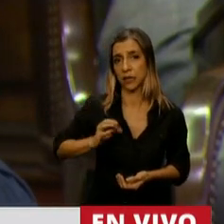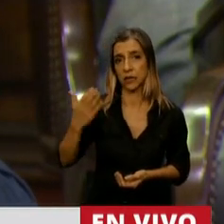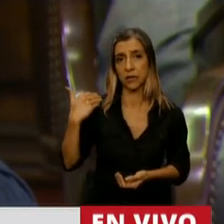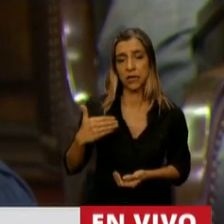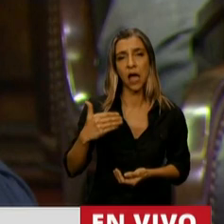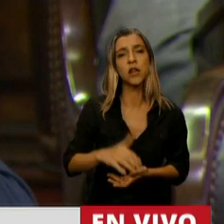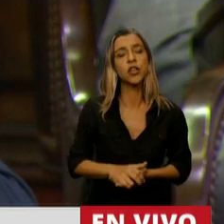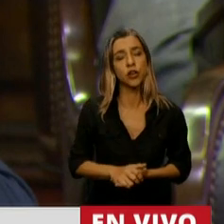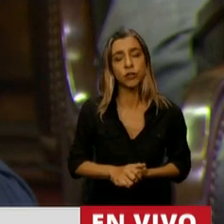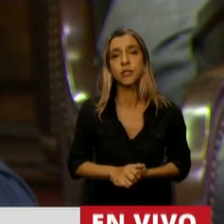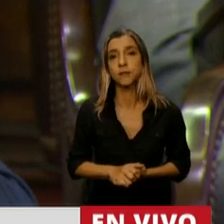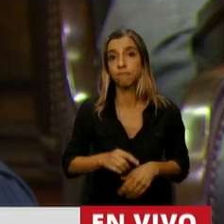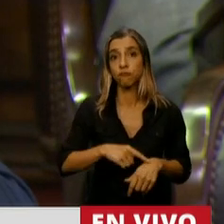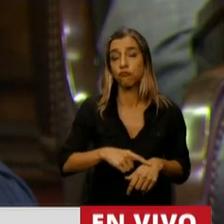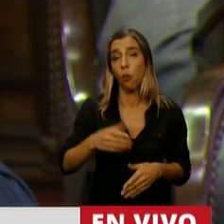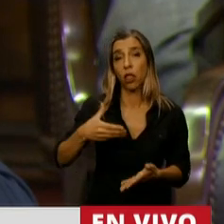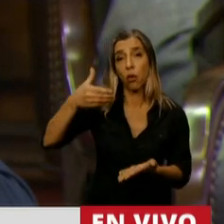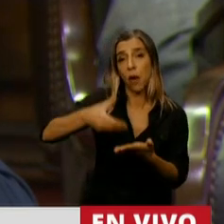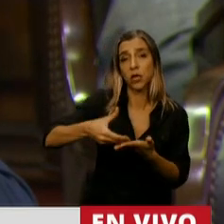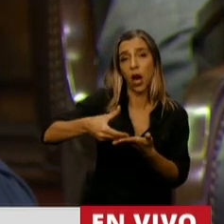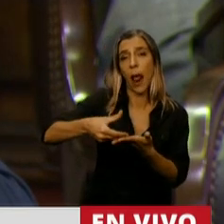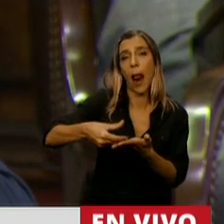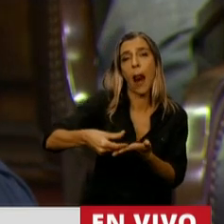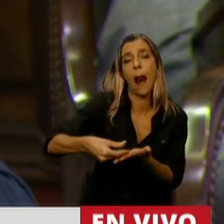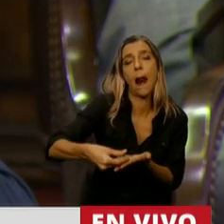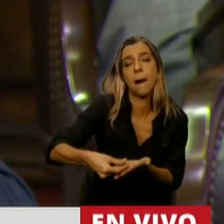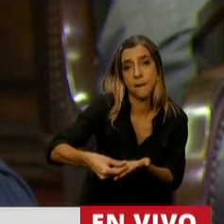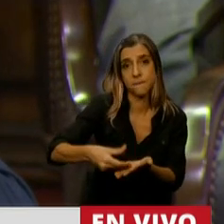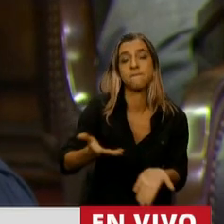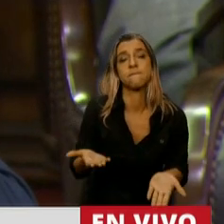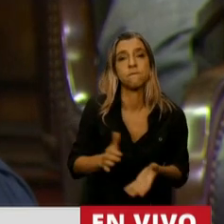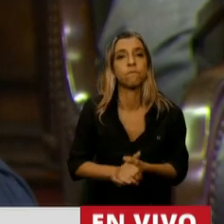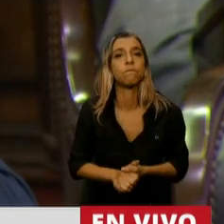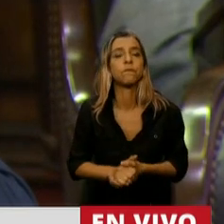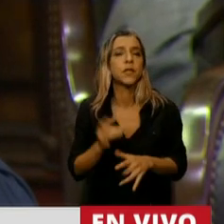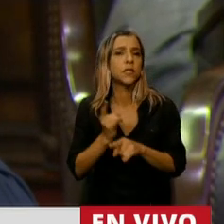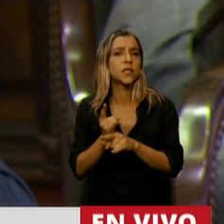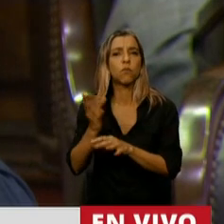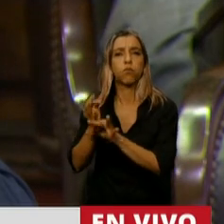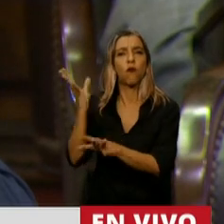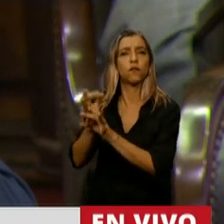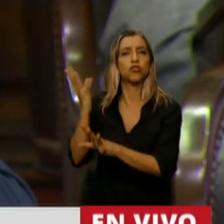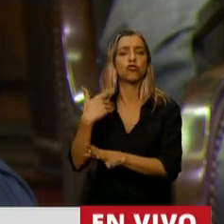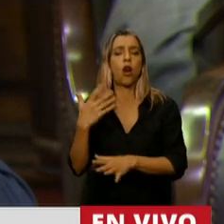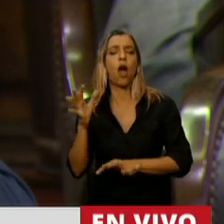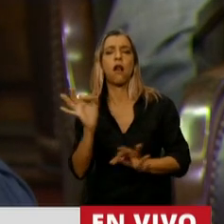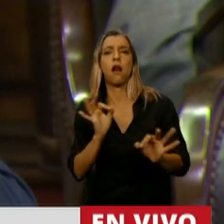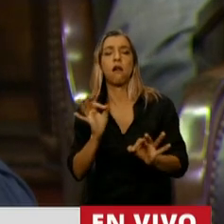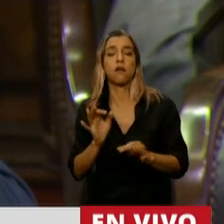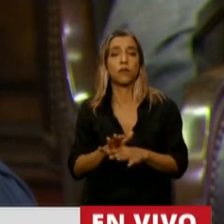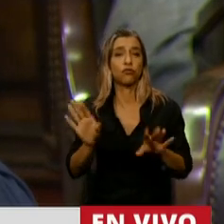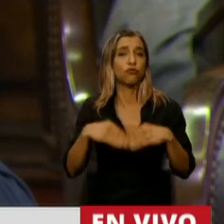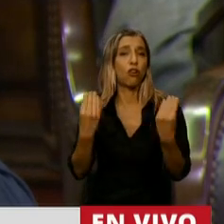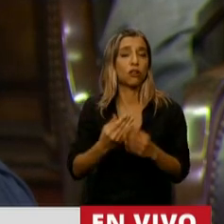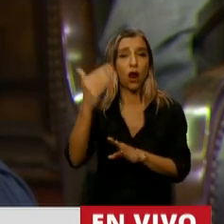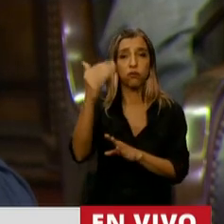generó una peligrosa desinversión estimada por especialistas en alrededor de 50 mil millones de